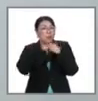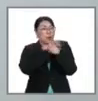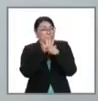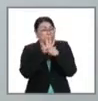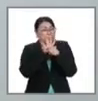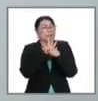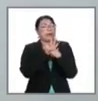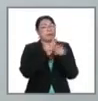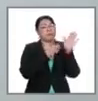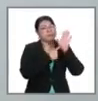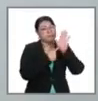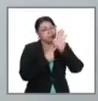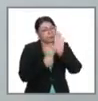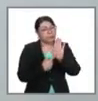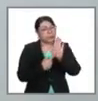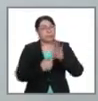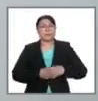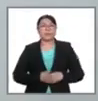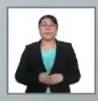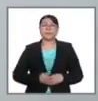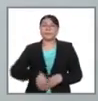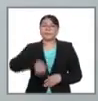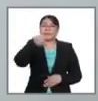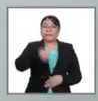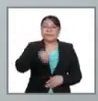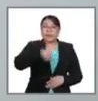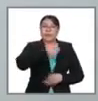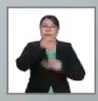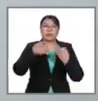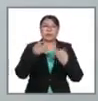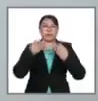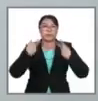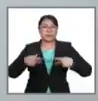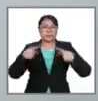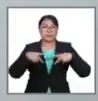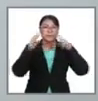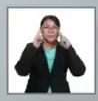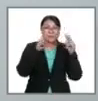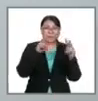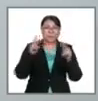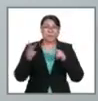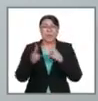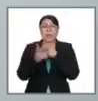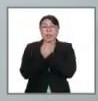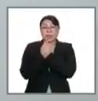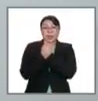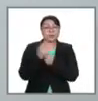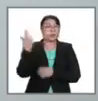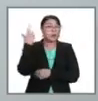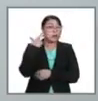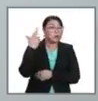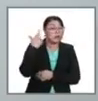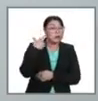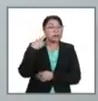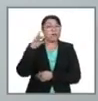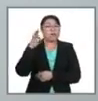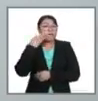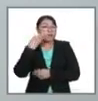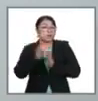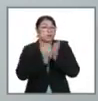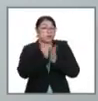19 en nuestro estado queremos ayudar también a las personas que nos sintonizan en televisión digital en frecuencias de radio y plataformas digitales